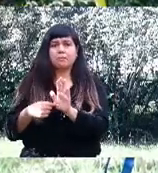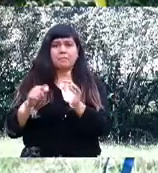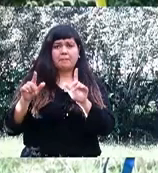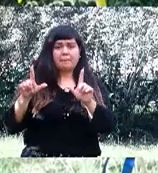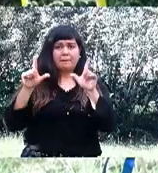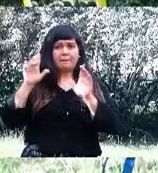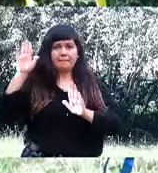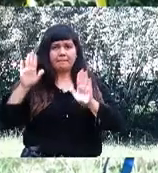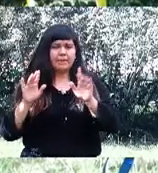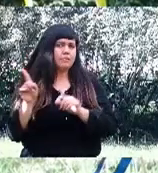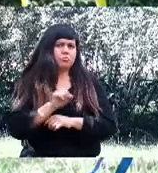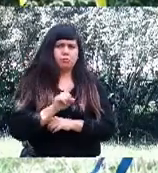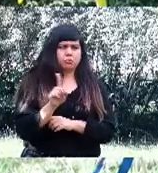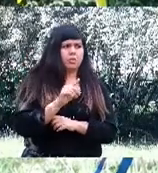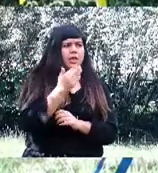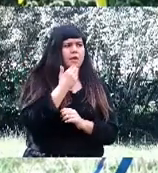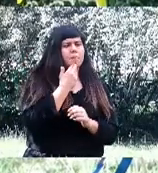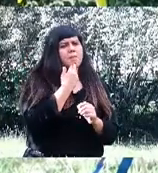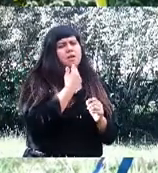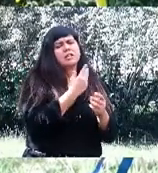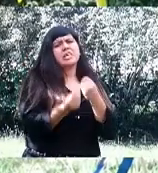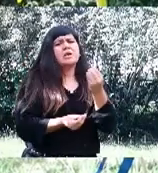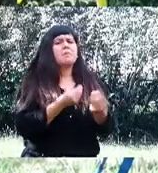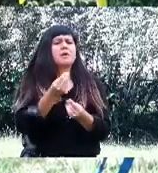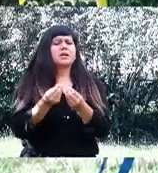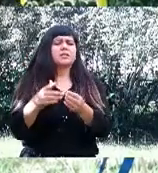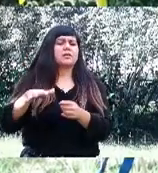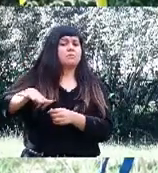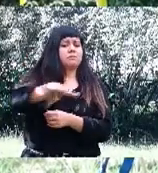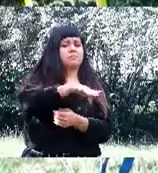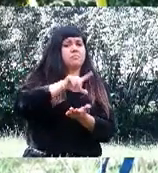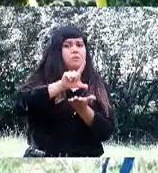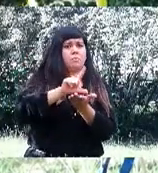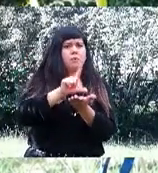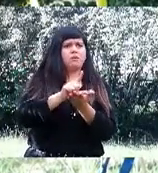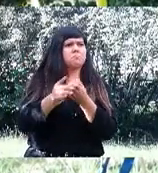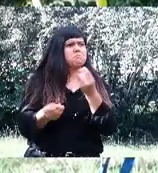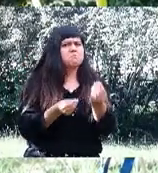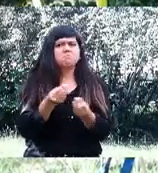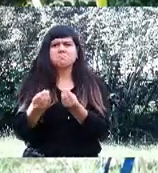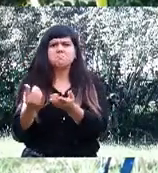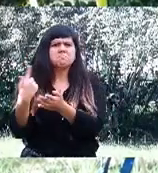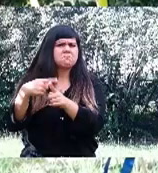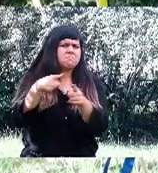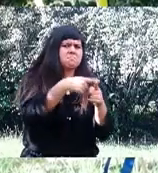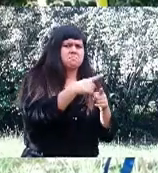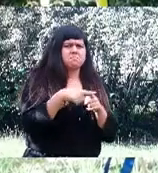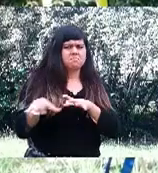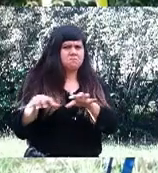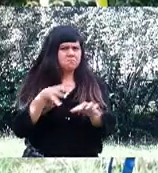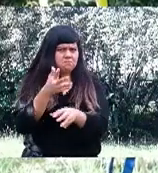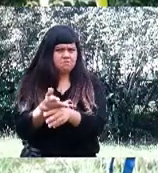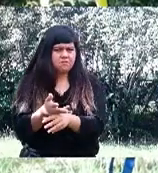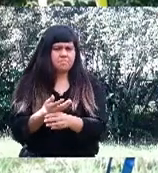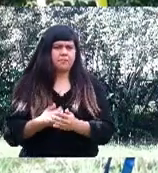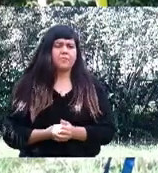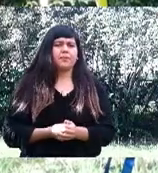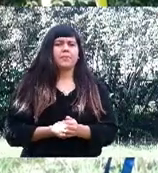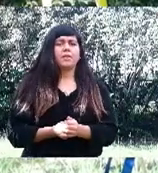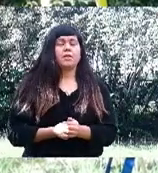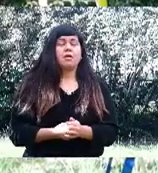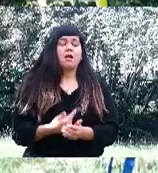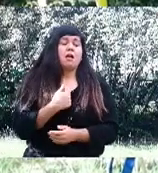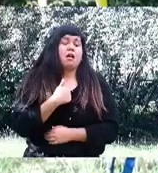como mencionaba Enrique sino que todo lo que ocurre en este espacio que que es mucho más eh eh